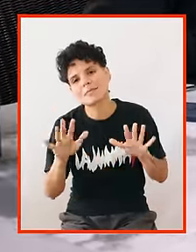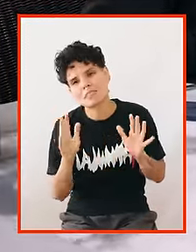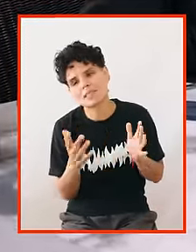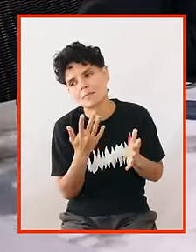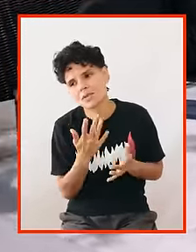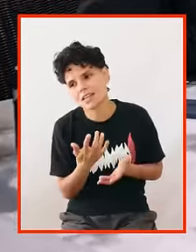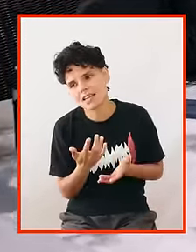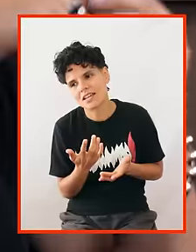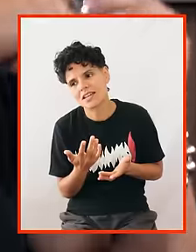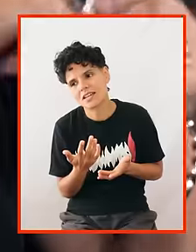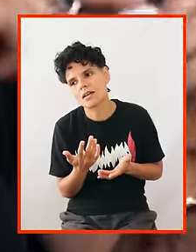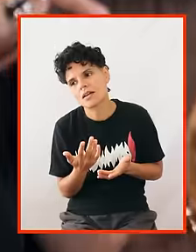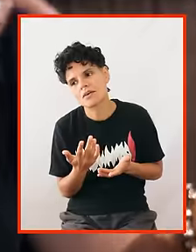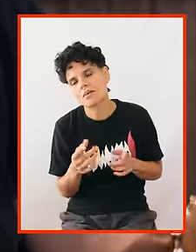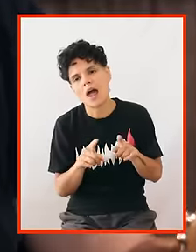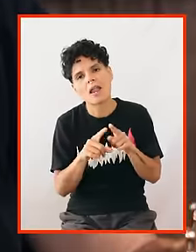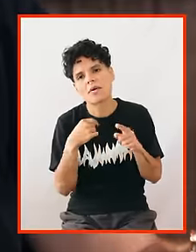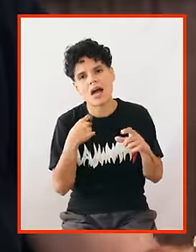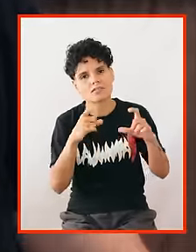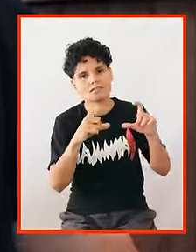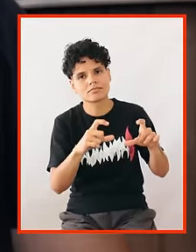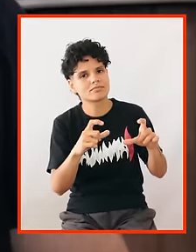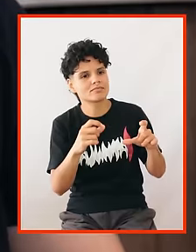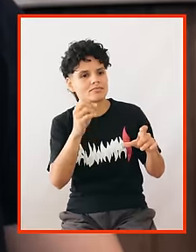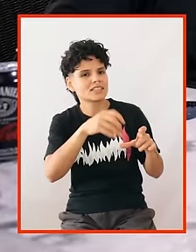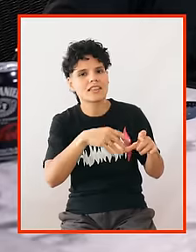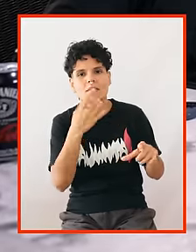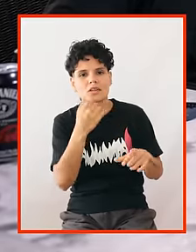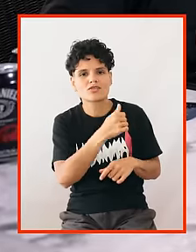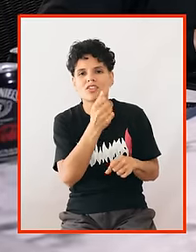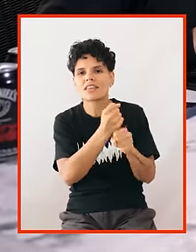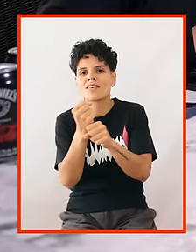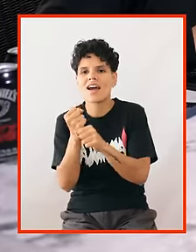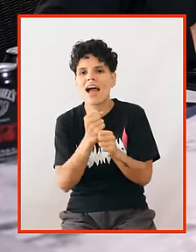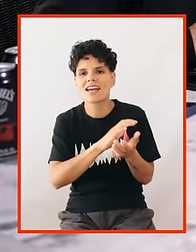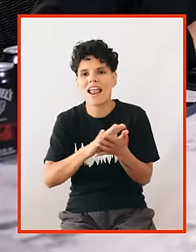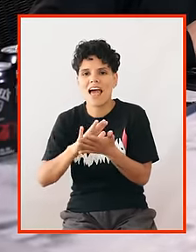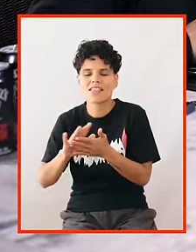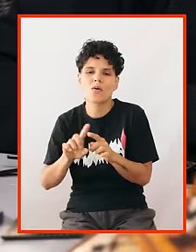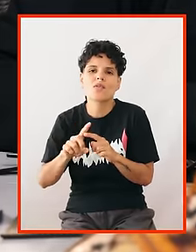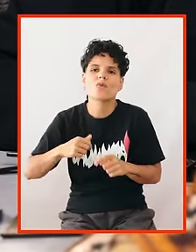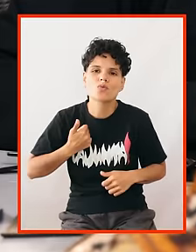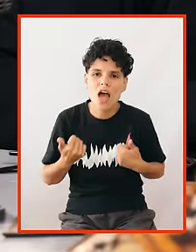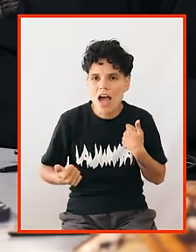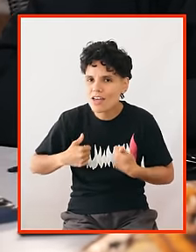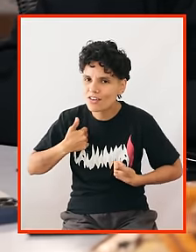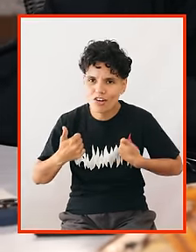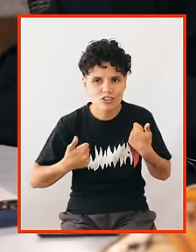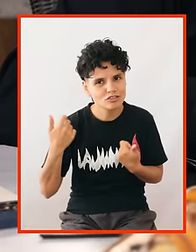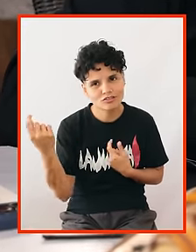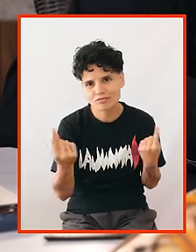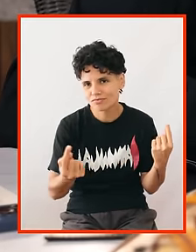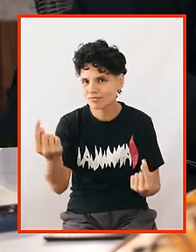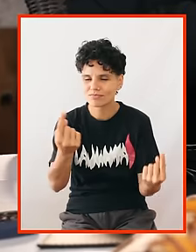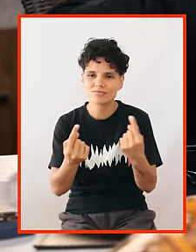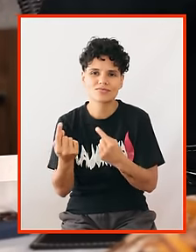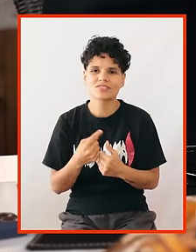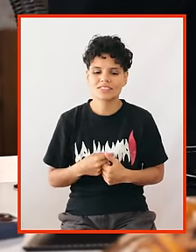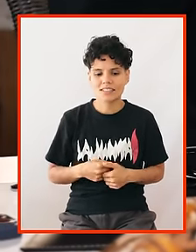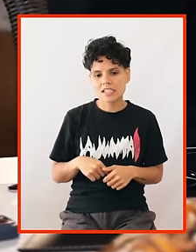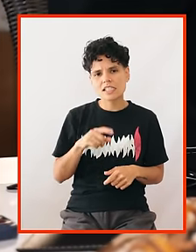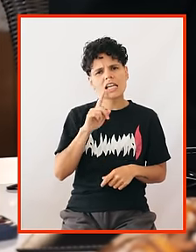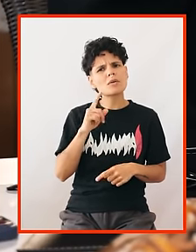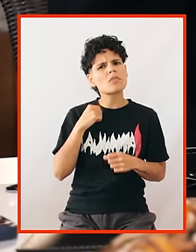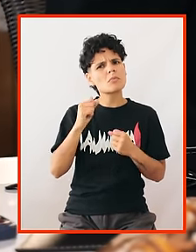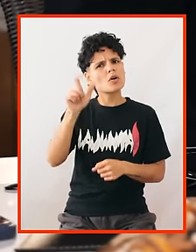porque para poner para la cinta, porque en el fondo todo está. Eso era todo una, por la buena onda, digamos. ¿Y a quiénes podemos recordar hoy día casi